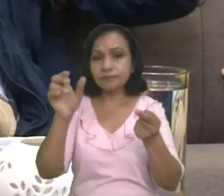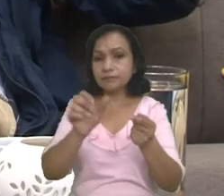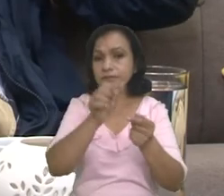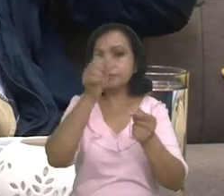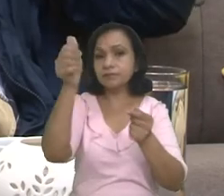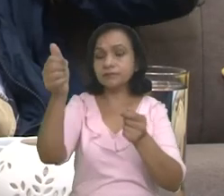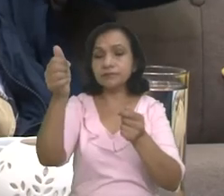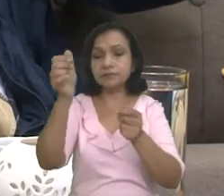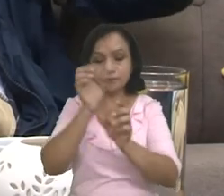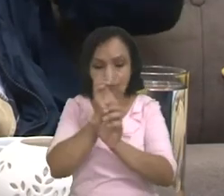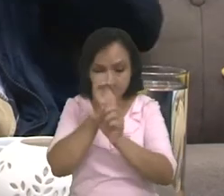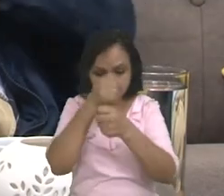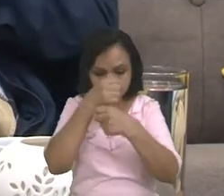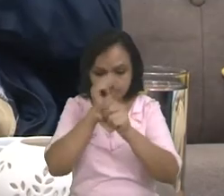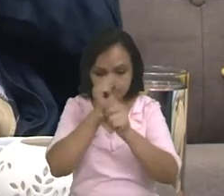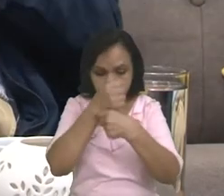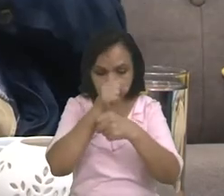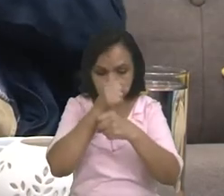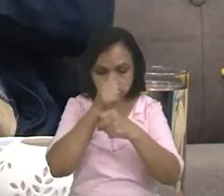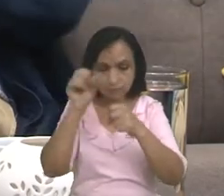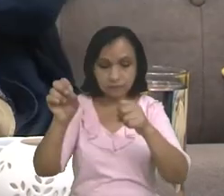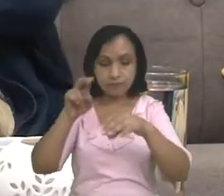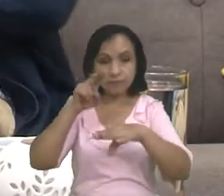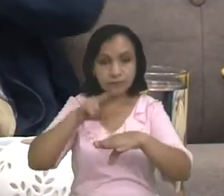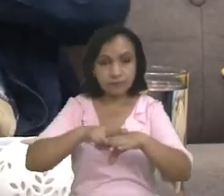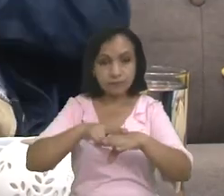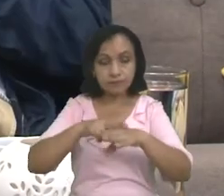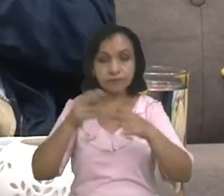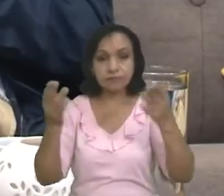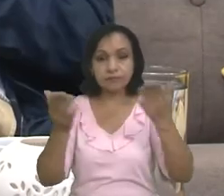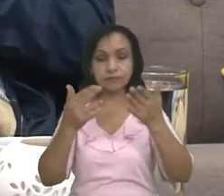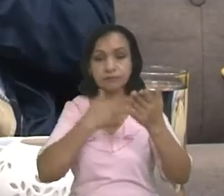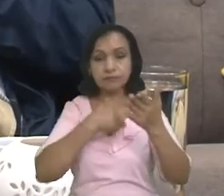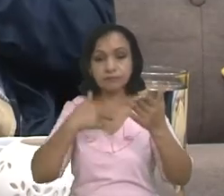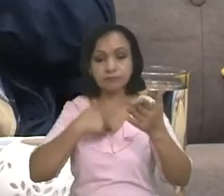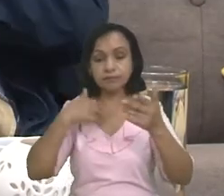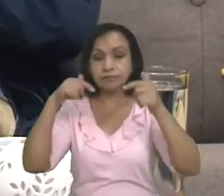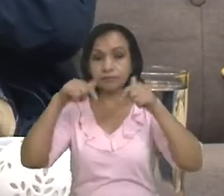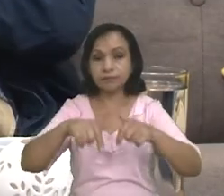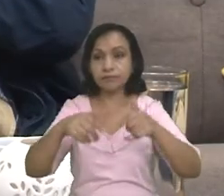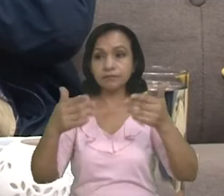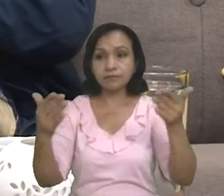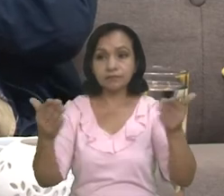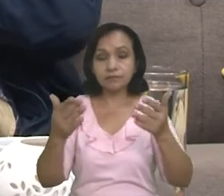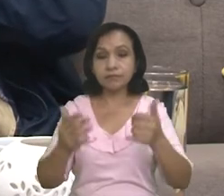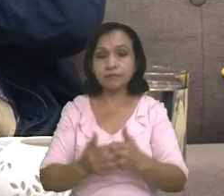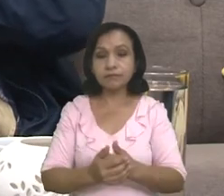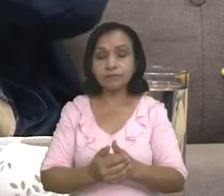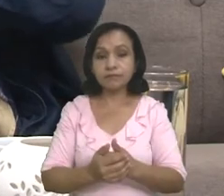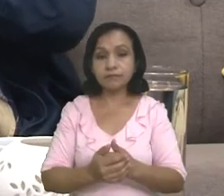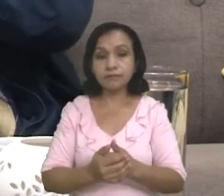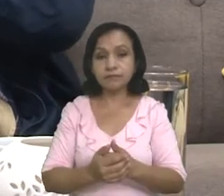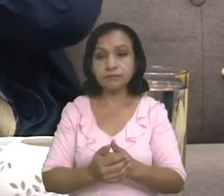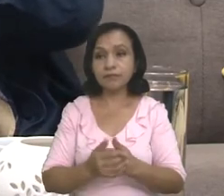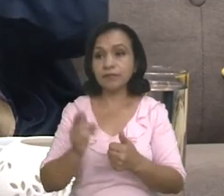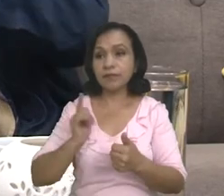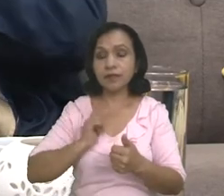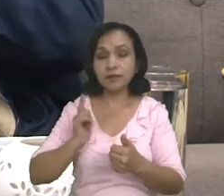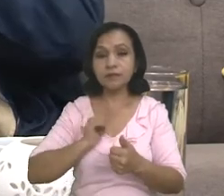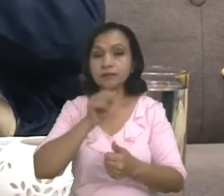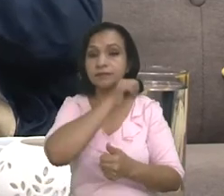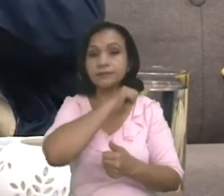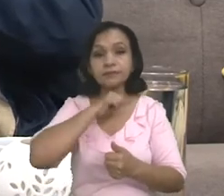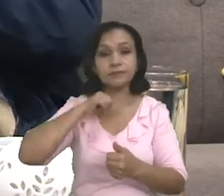laboratorios supranacionales sobre los procesos que nosotros tomamos entonces nosotros tenemos como como que nos hacen un examen